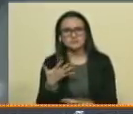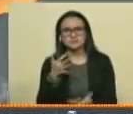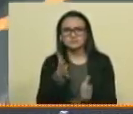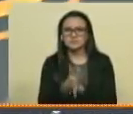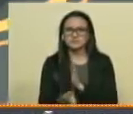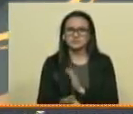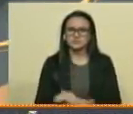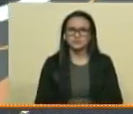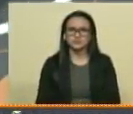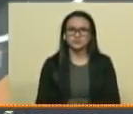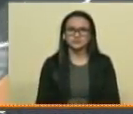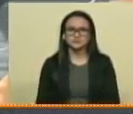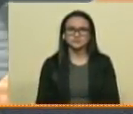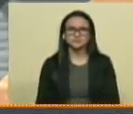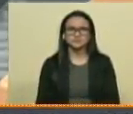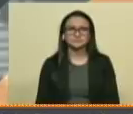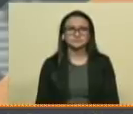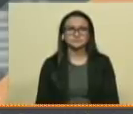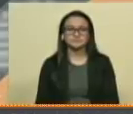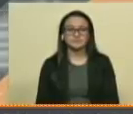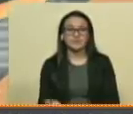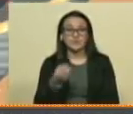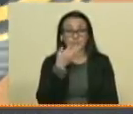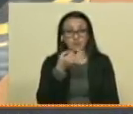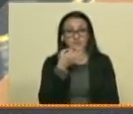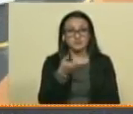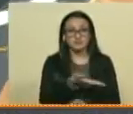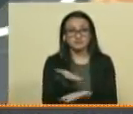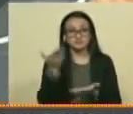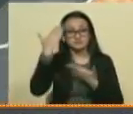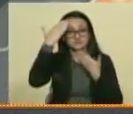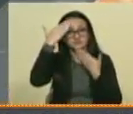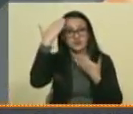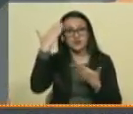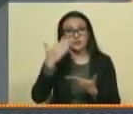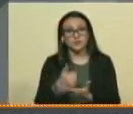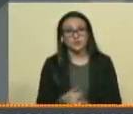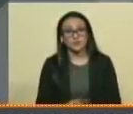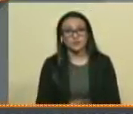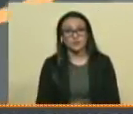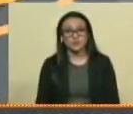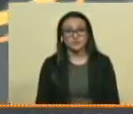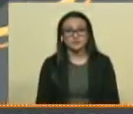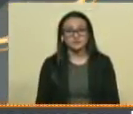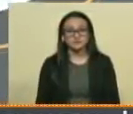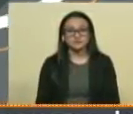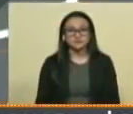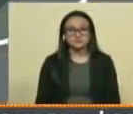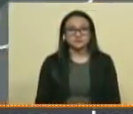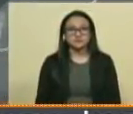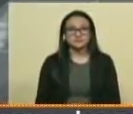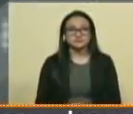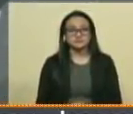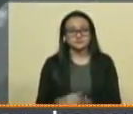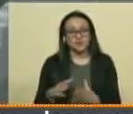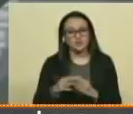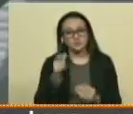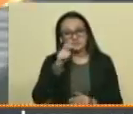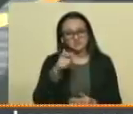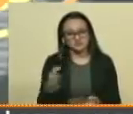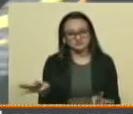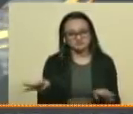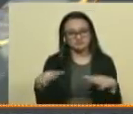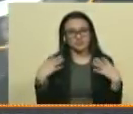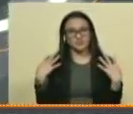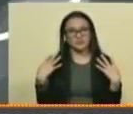Sí, muy buenas tardes, Barry. Saludo a todo nuestro distinguido televidentes de nuestra